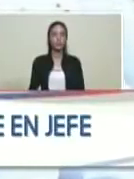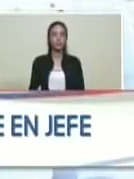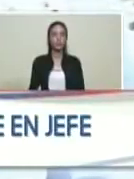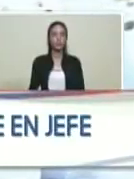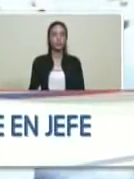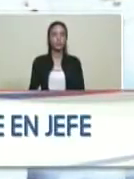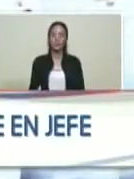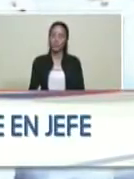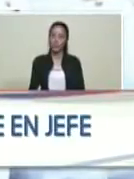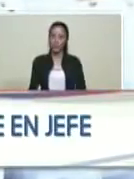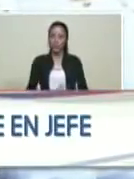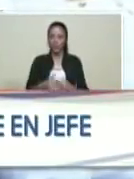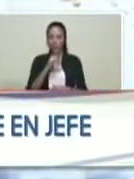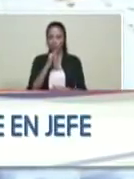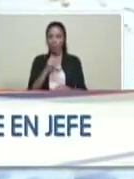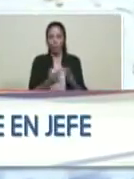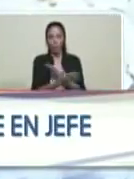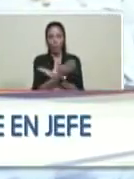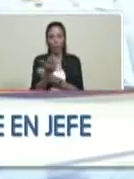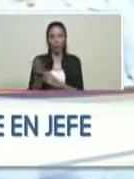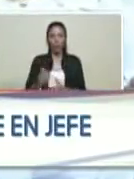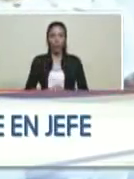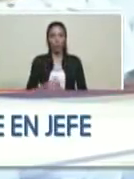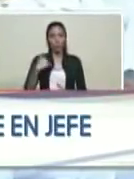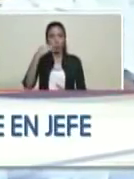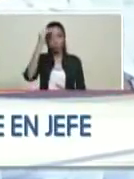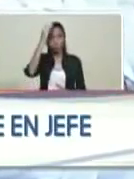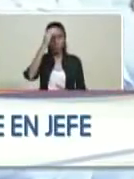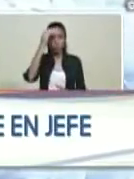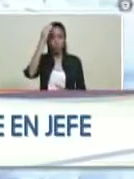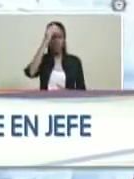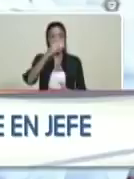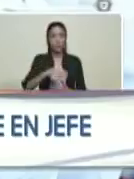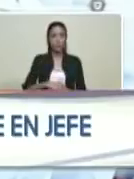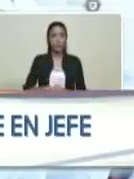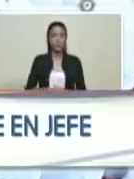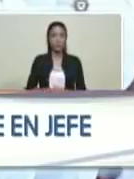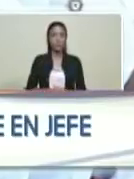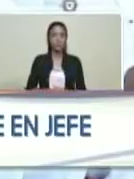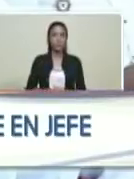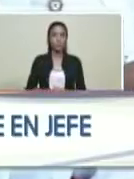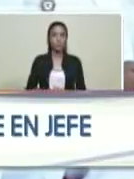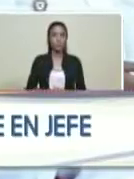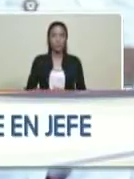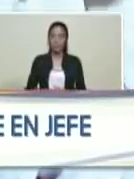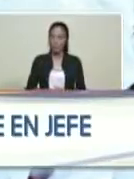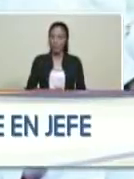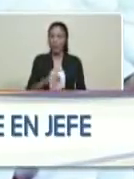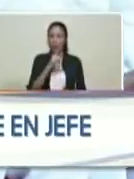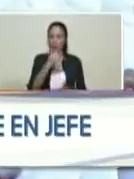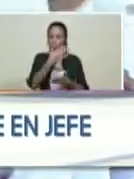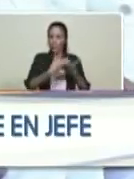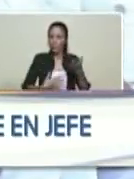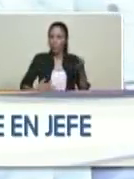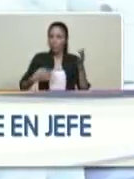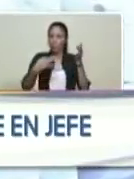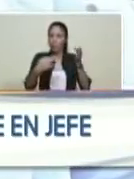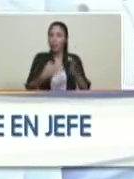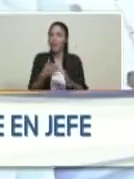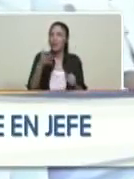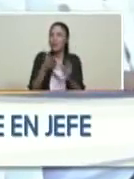que la lectura de la proclama su contenido el valor